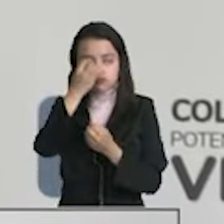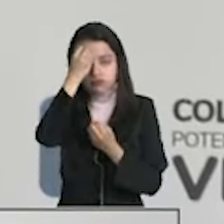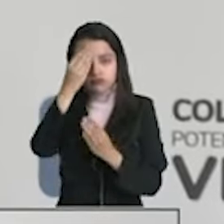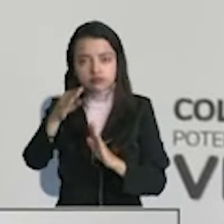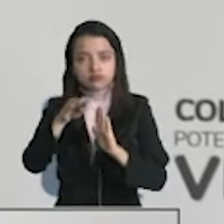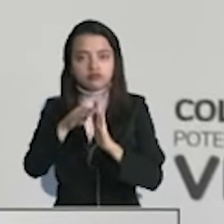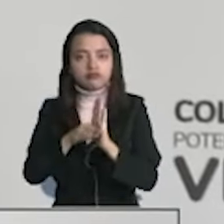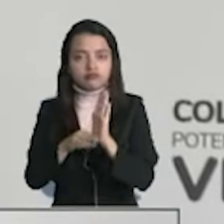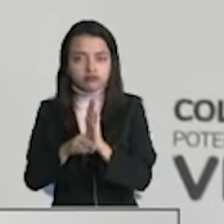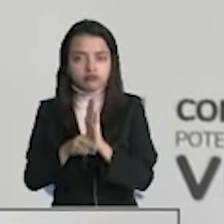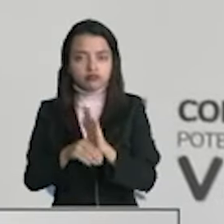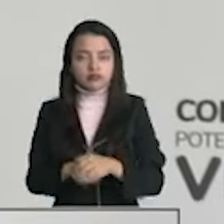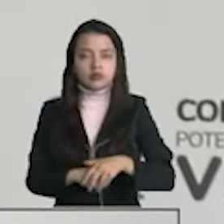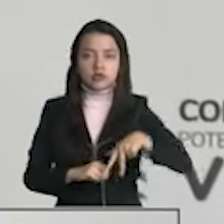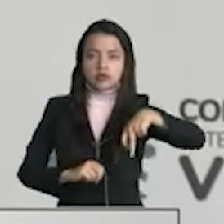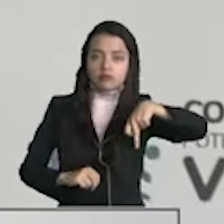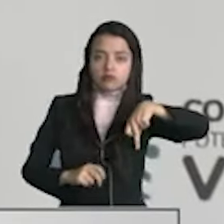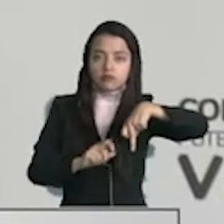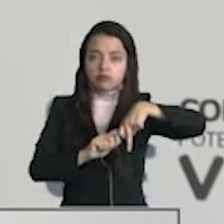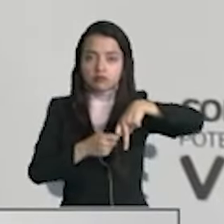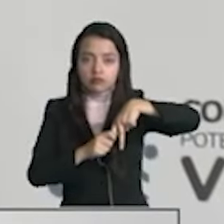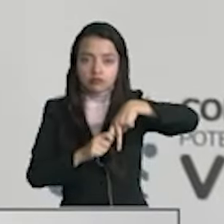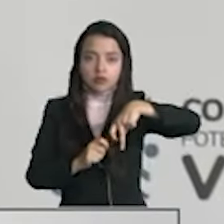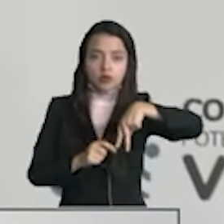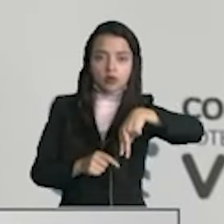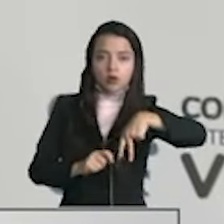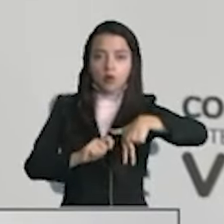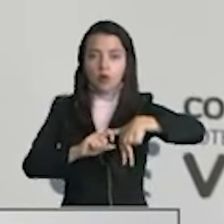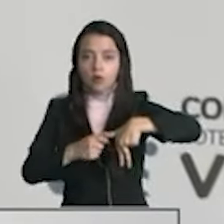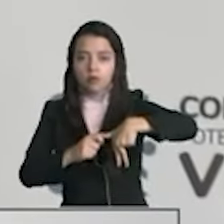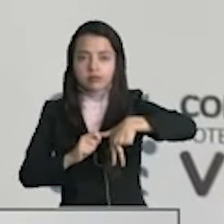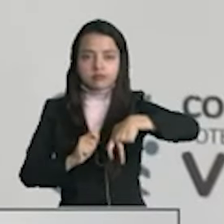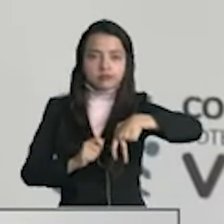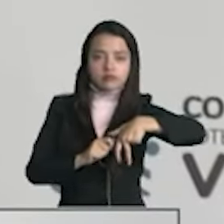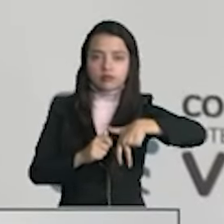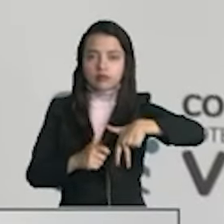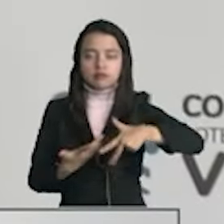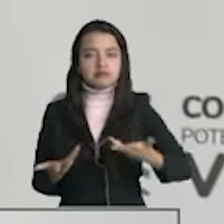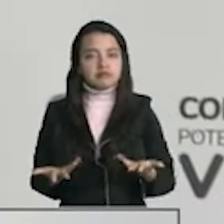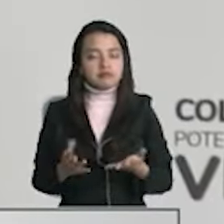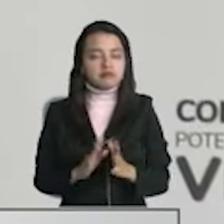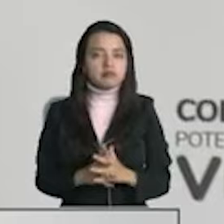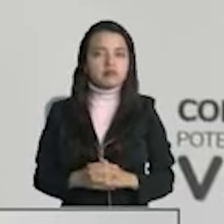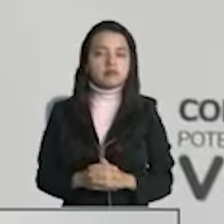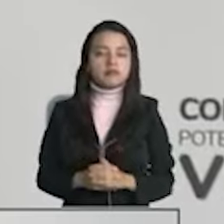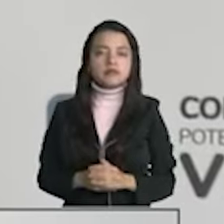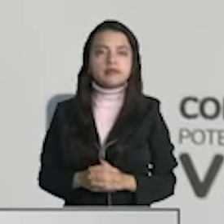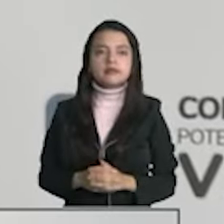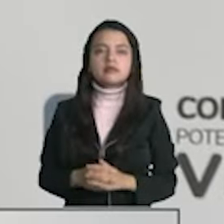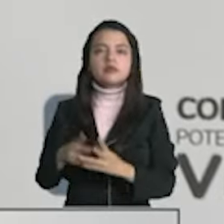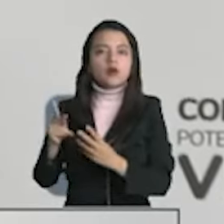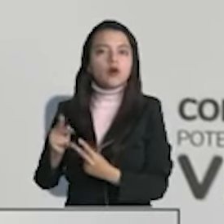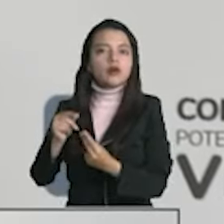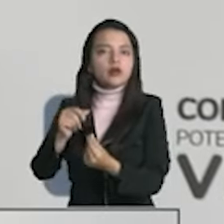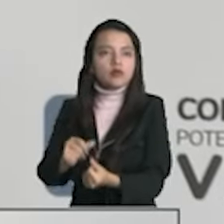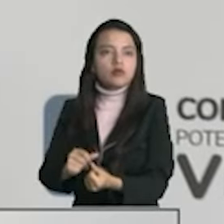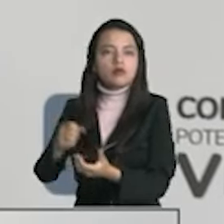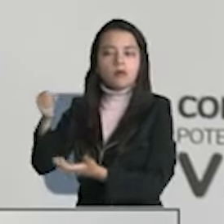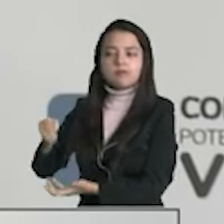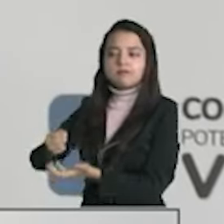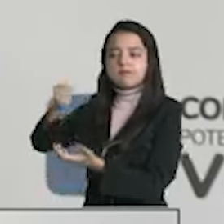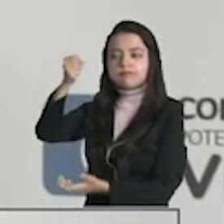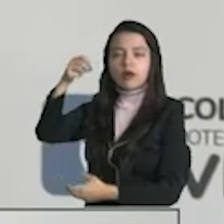uso adecuado de las prótesis, como reza el COMPES, con recursos de Fondo